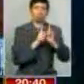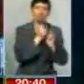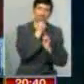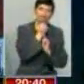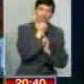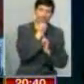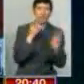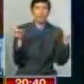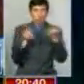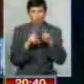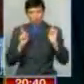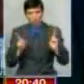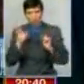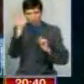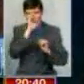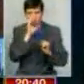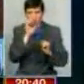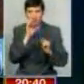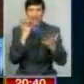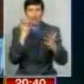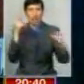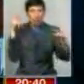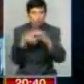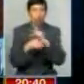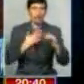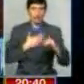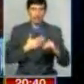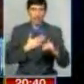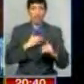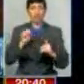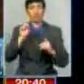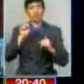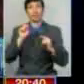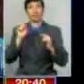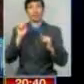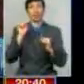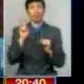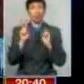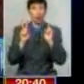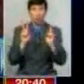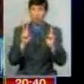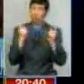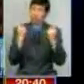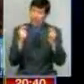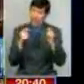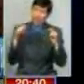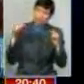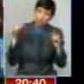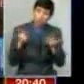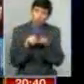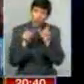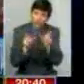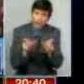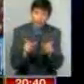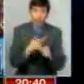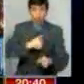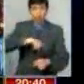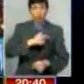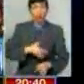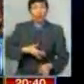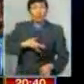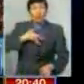gol. Después del 2-1 seguimos insistiendo y Australia aprovechaba cada error en ataque nuestro para